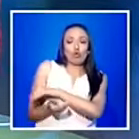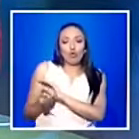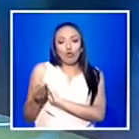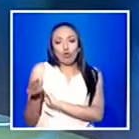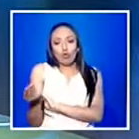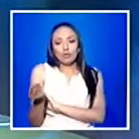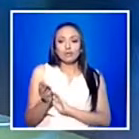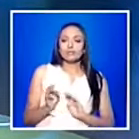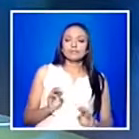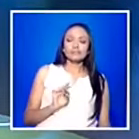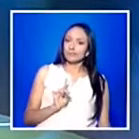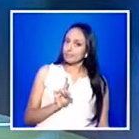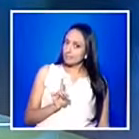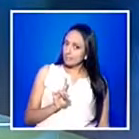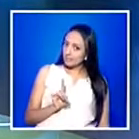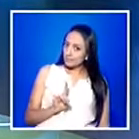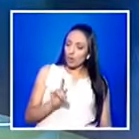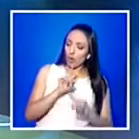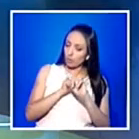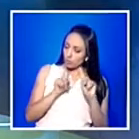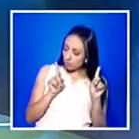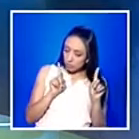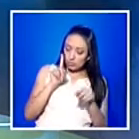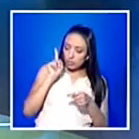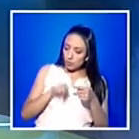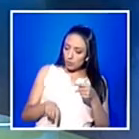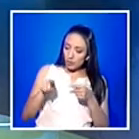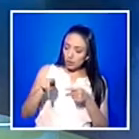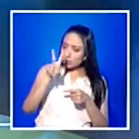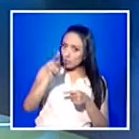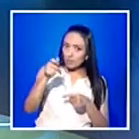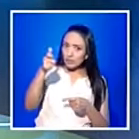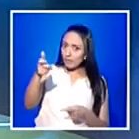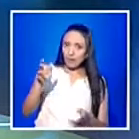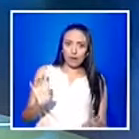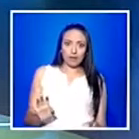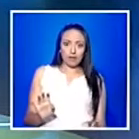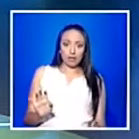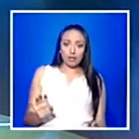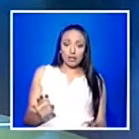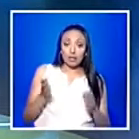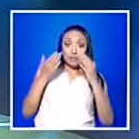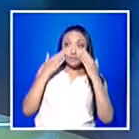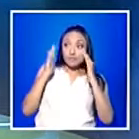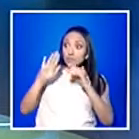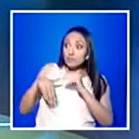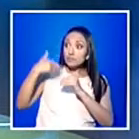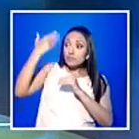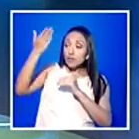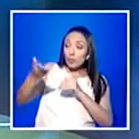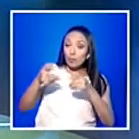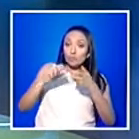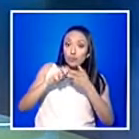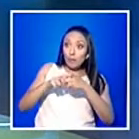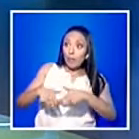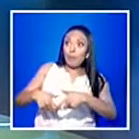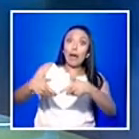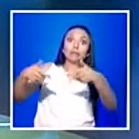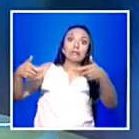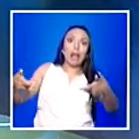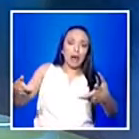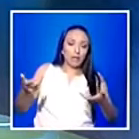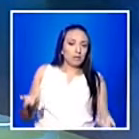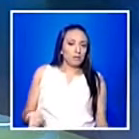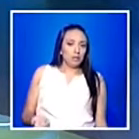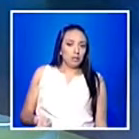Así que hay que tener, por favor, mucho cuidado, sobre todo porque incluso no sabemos si el problema se va a hacer mucho más grande, porque ya tendría que ver con un